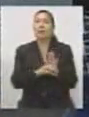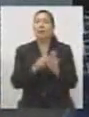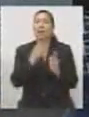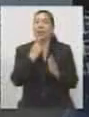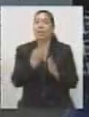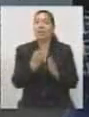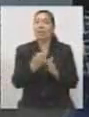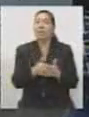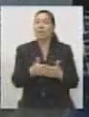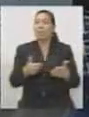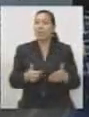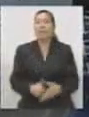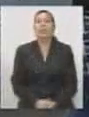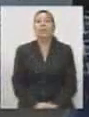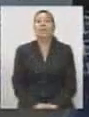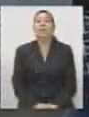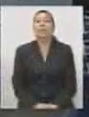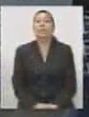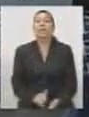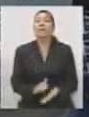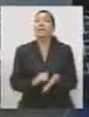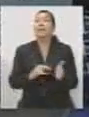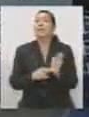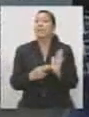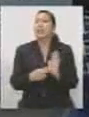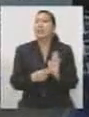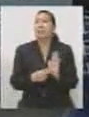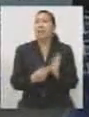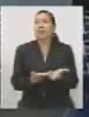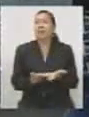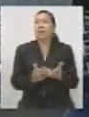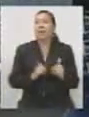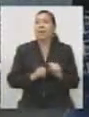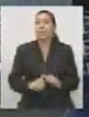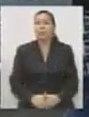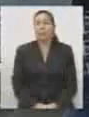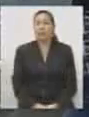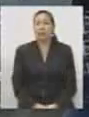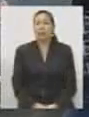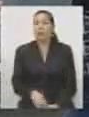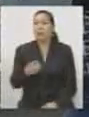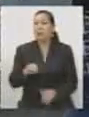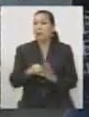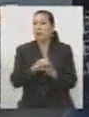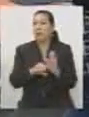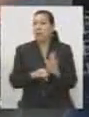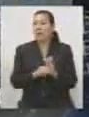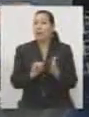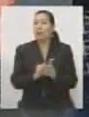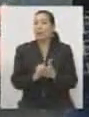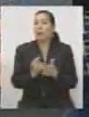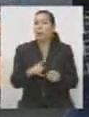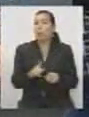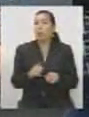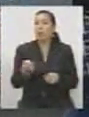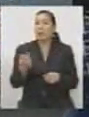se establece un precedente. ¿Qué significaría no hacer una acción de acusación constitucional? Que cuando venga